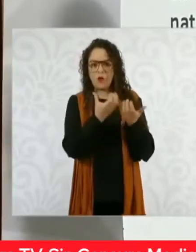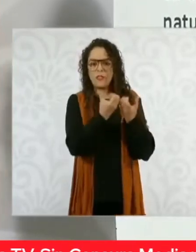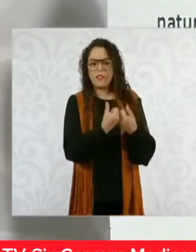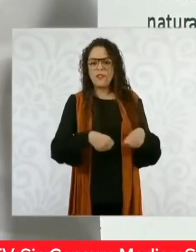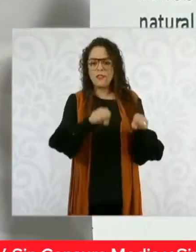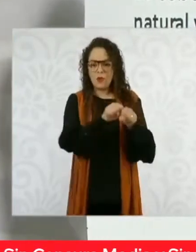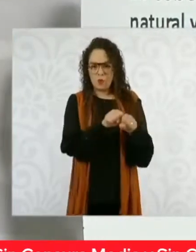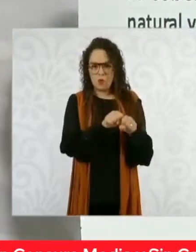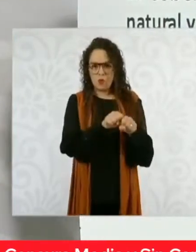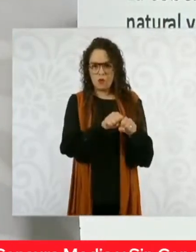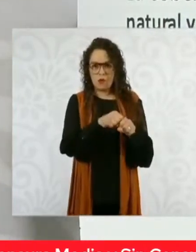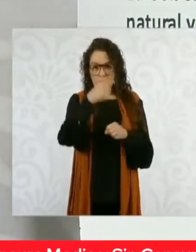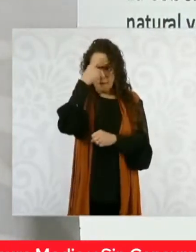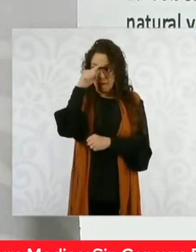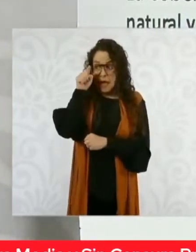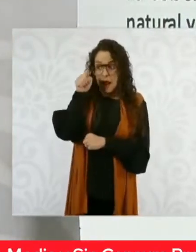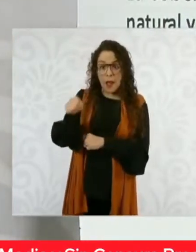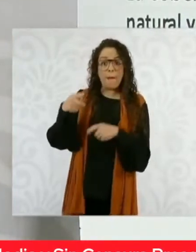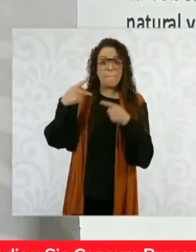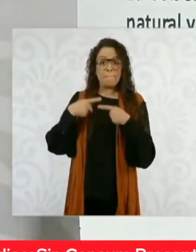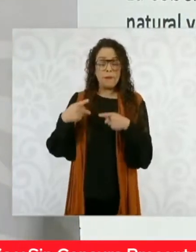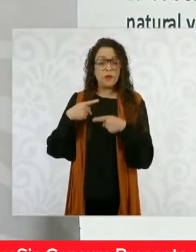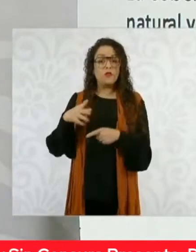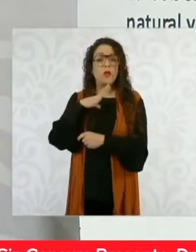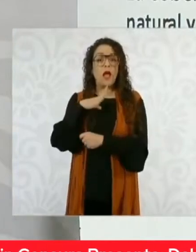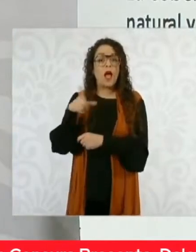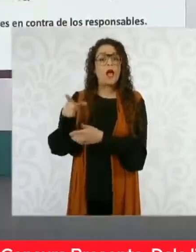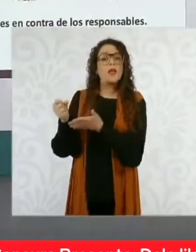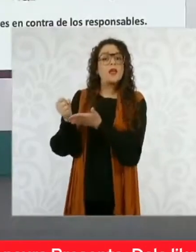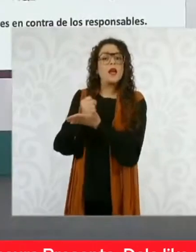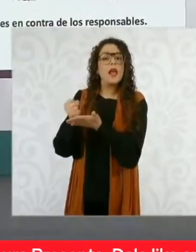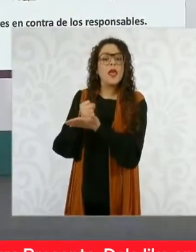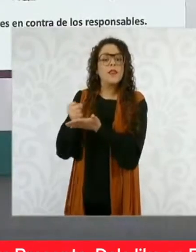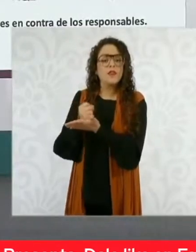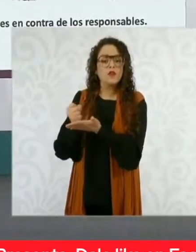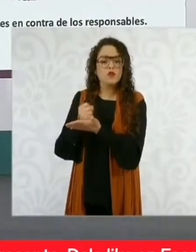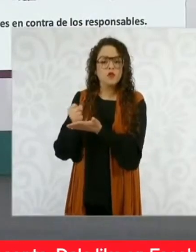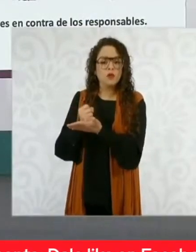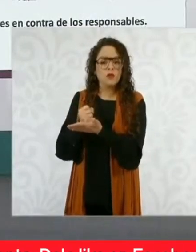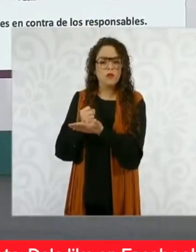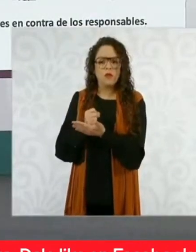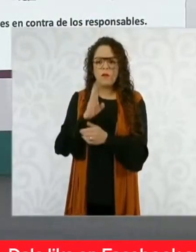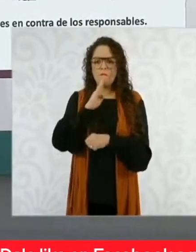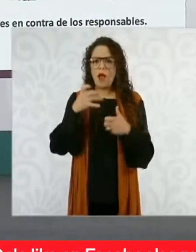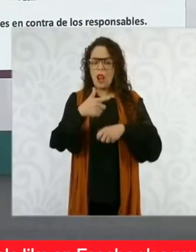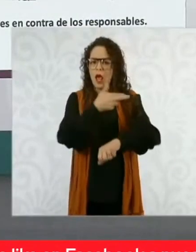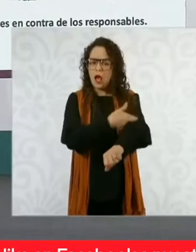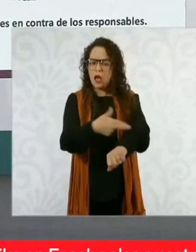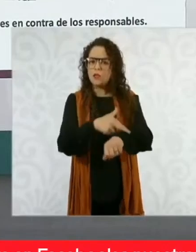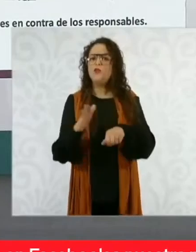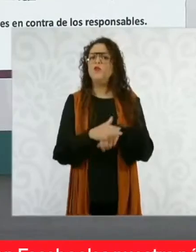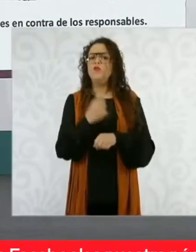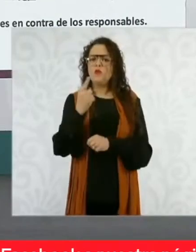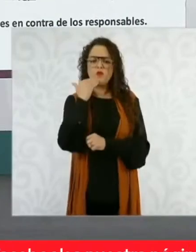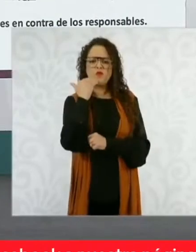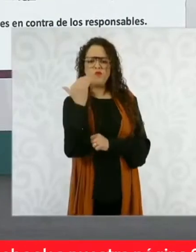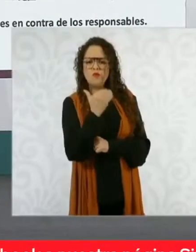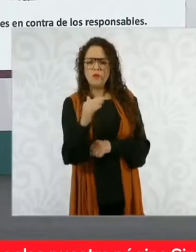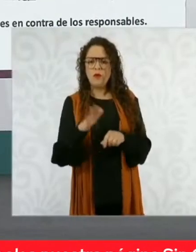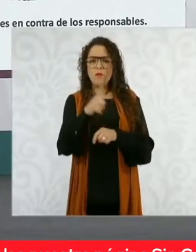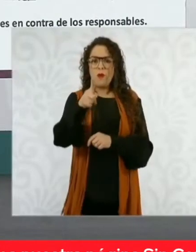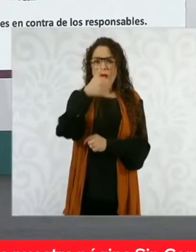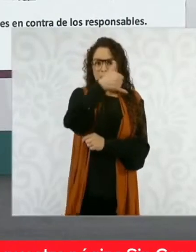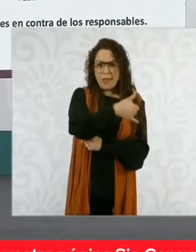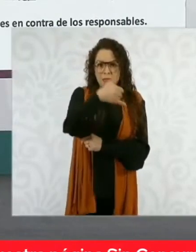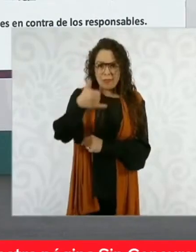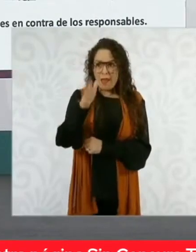pesos para los derechohabientes con crédito. ¿Por qué decimos que ilegalmente? Porque el instituto, el Infonavit, ya